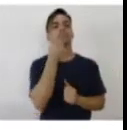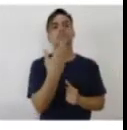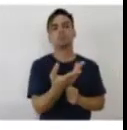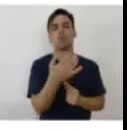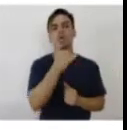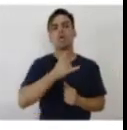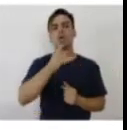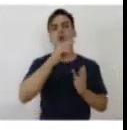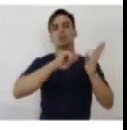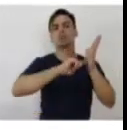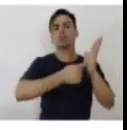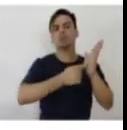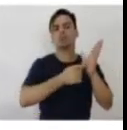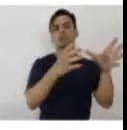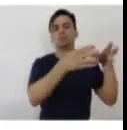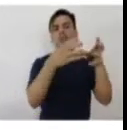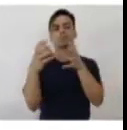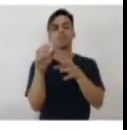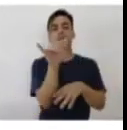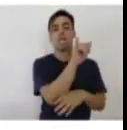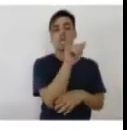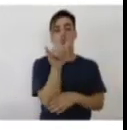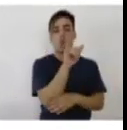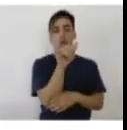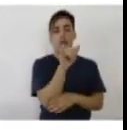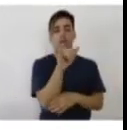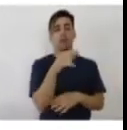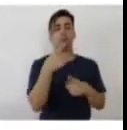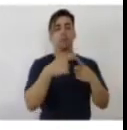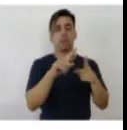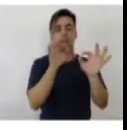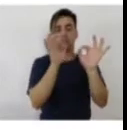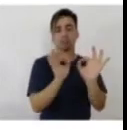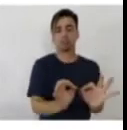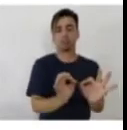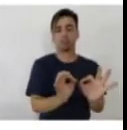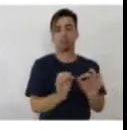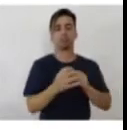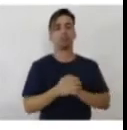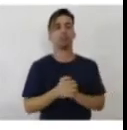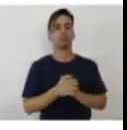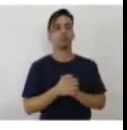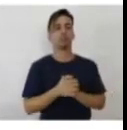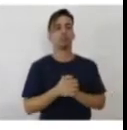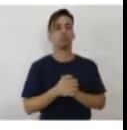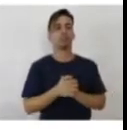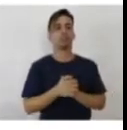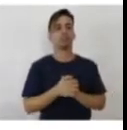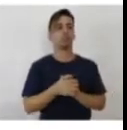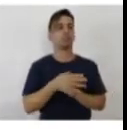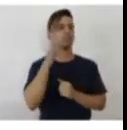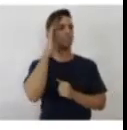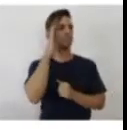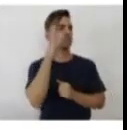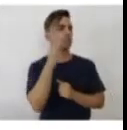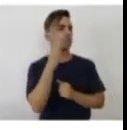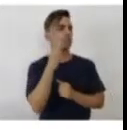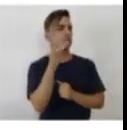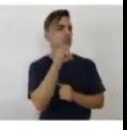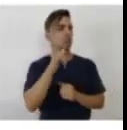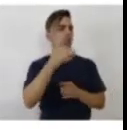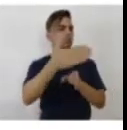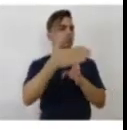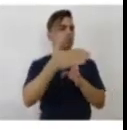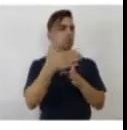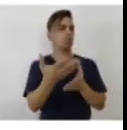multiplicando cantidades iguales a ambos miembros de la desigualdad y se mantiene el sentido de la